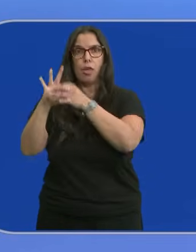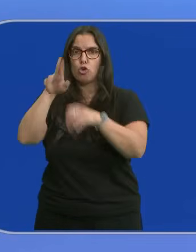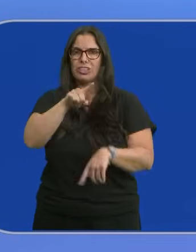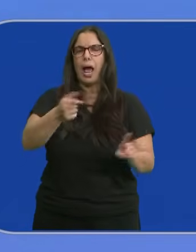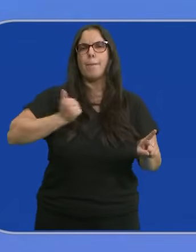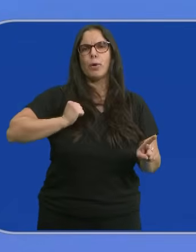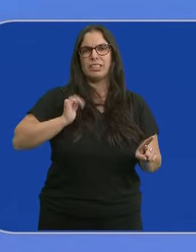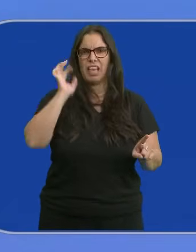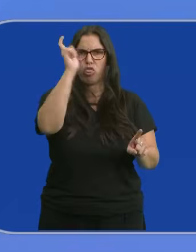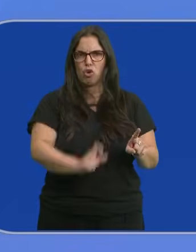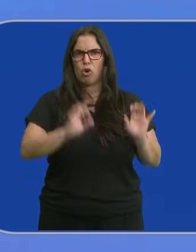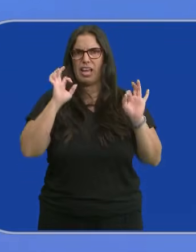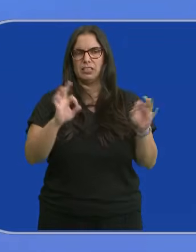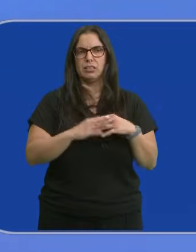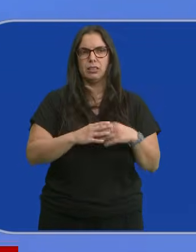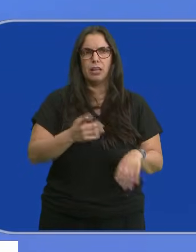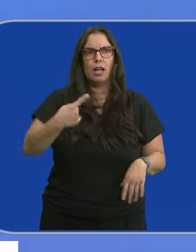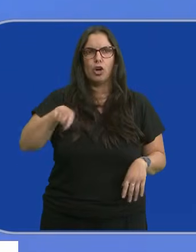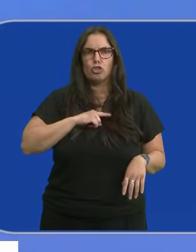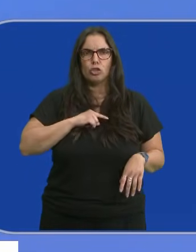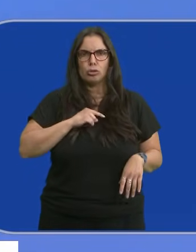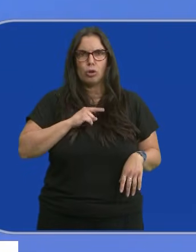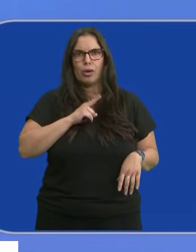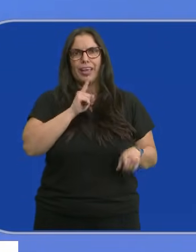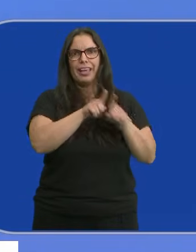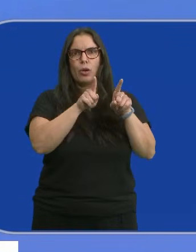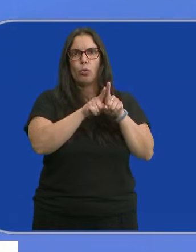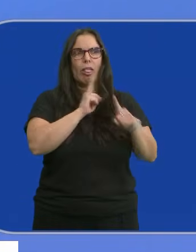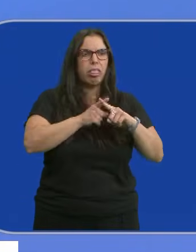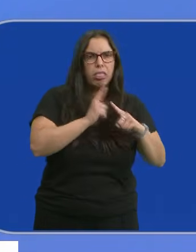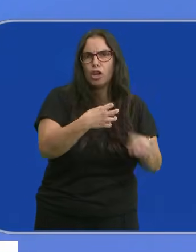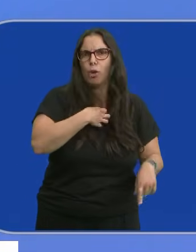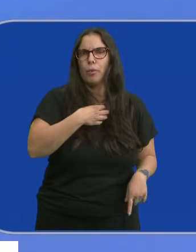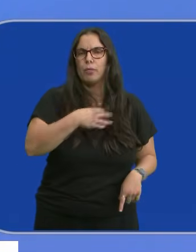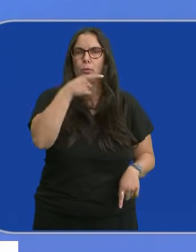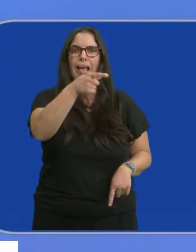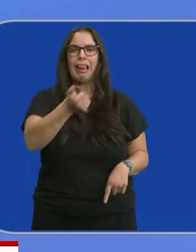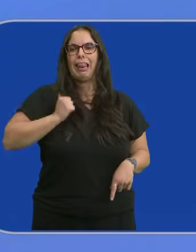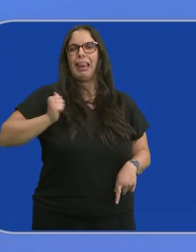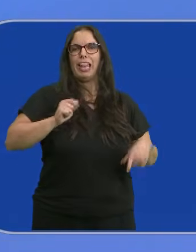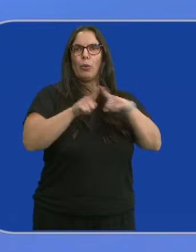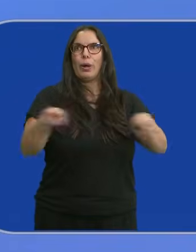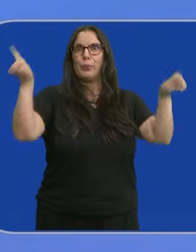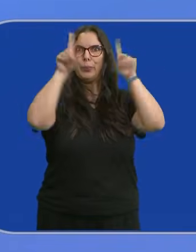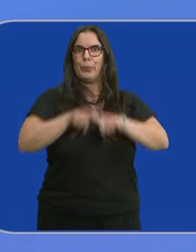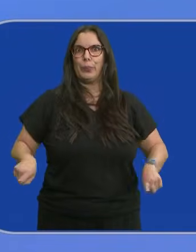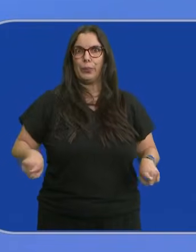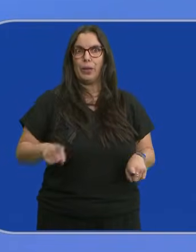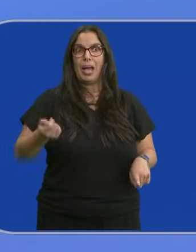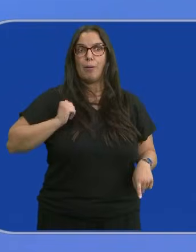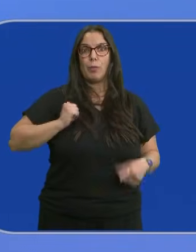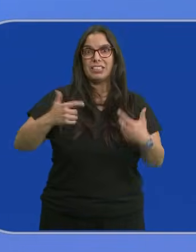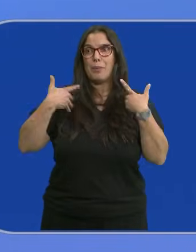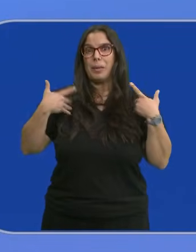es un aprovechado. Es que no podemos entrar al trapo de Sánchez, porque Sánchez está utilizando esto como una cortina de humo y utiliza a